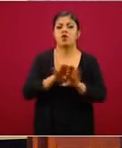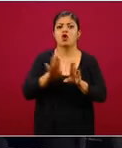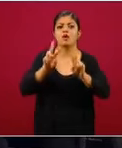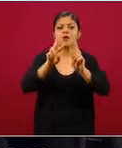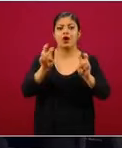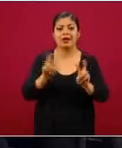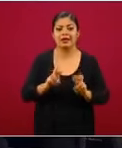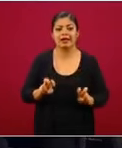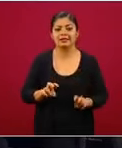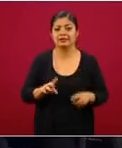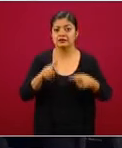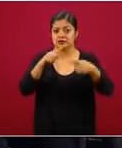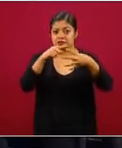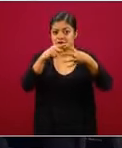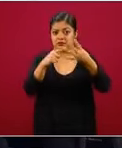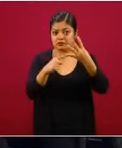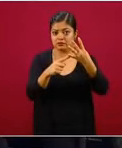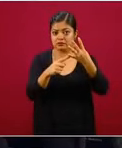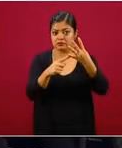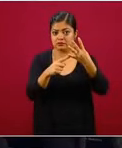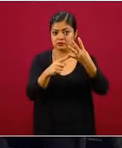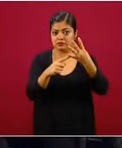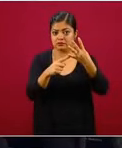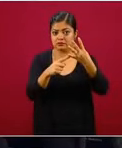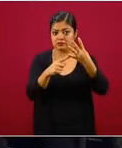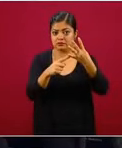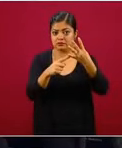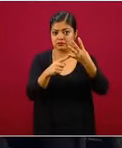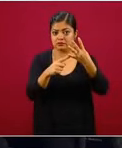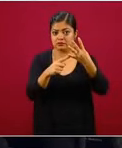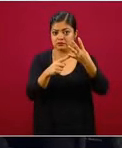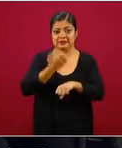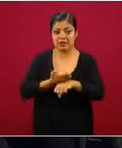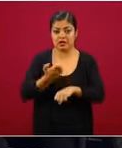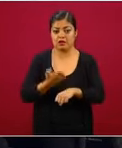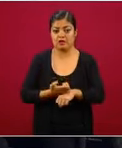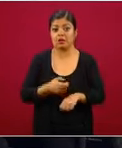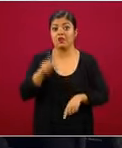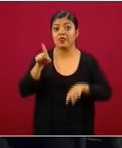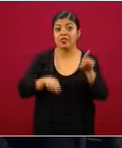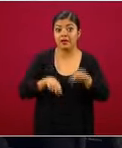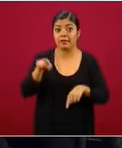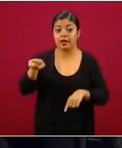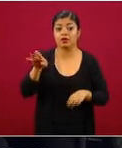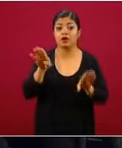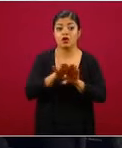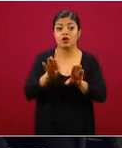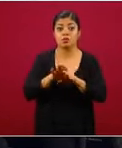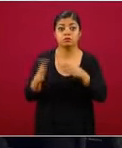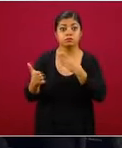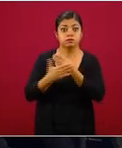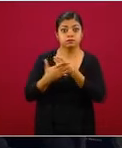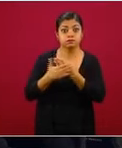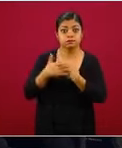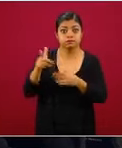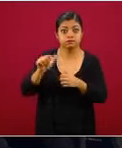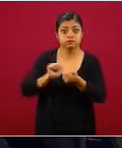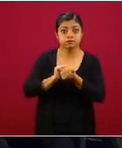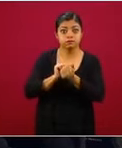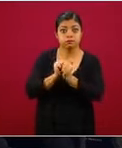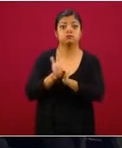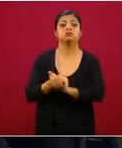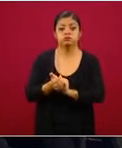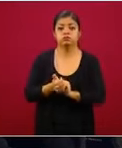de los 4 indicadores para cada una de las entidades federativas, y dependiendo cómo estos indicadores se encuentren y